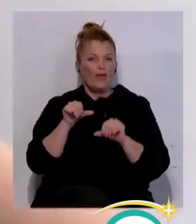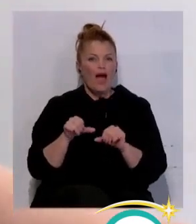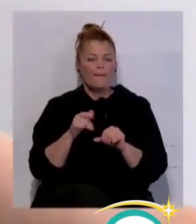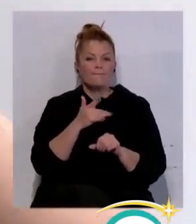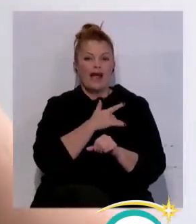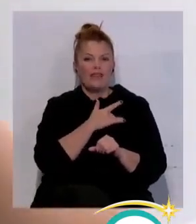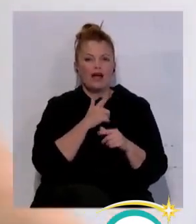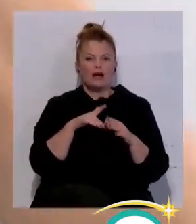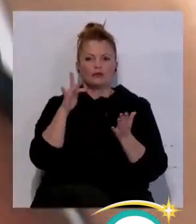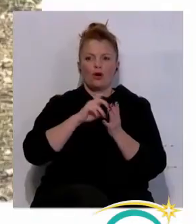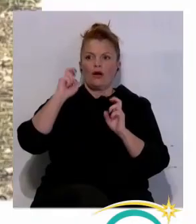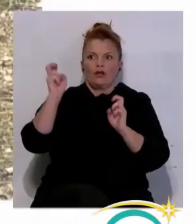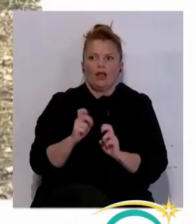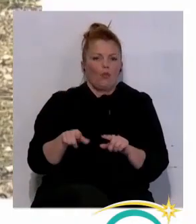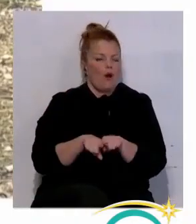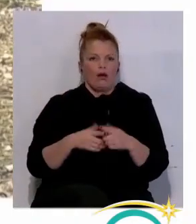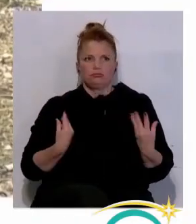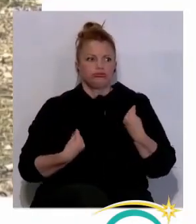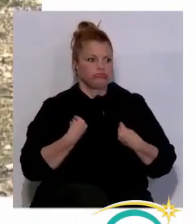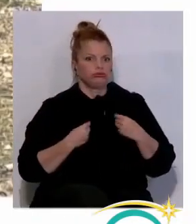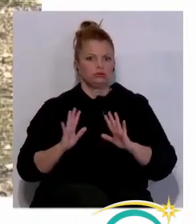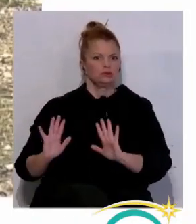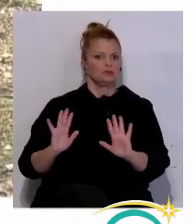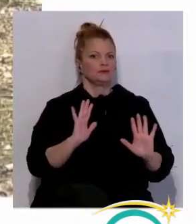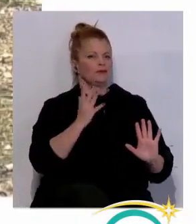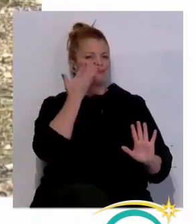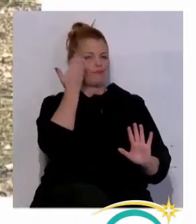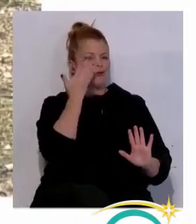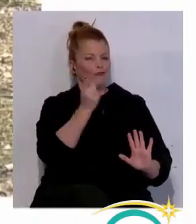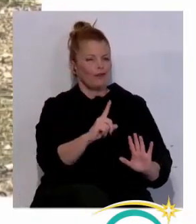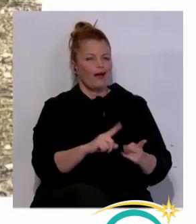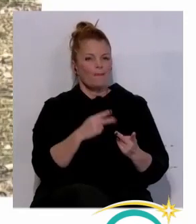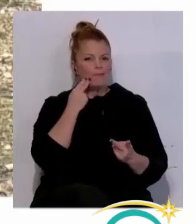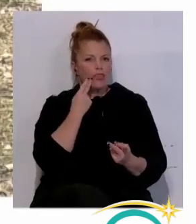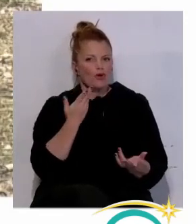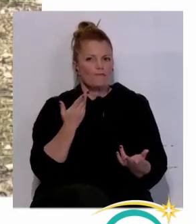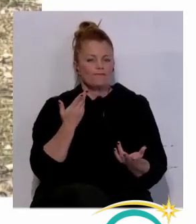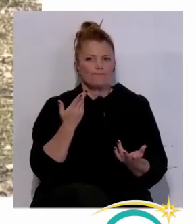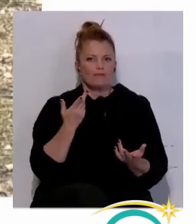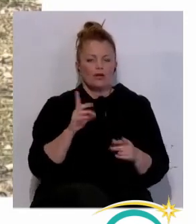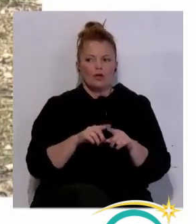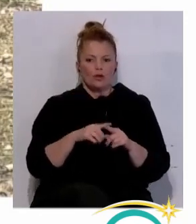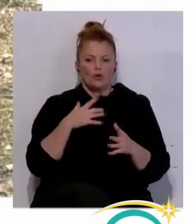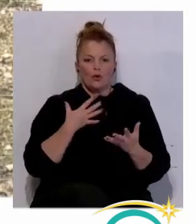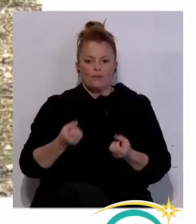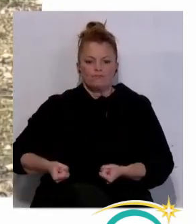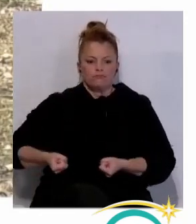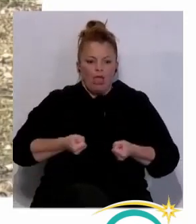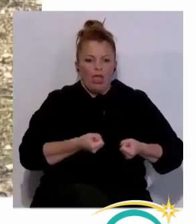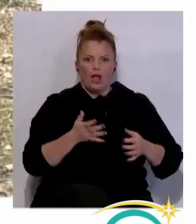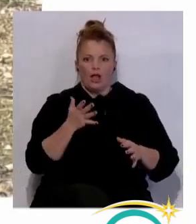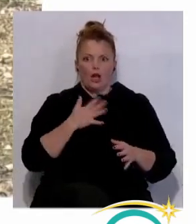Y llegan aquí, llegan muy asustados, tienen mucho miedo, no son capaces de mover peso, porque además